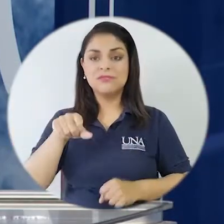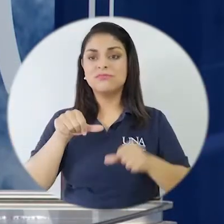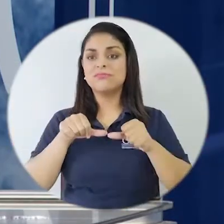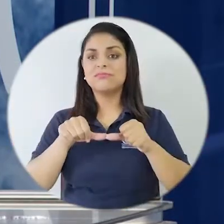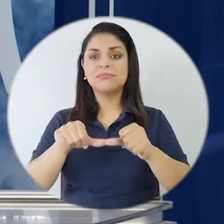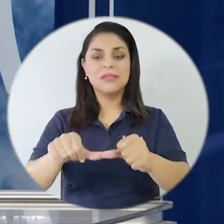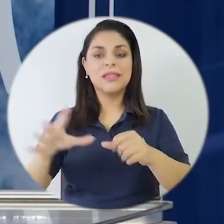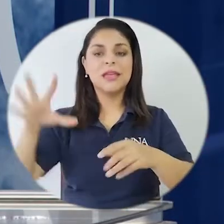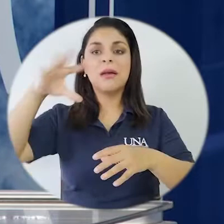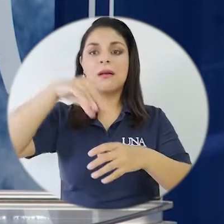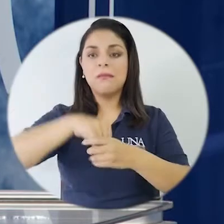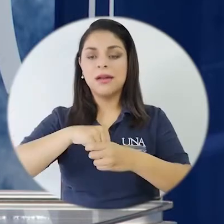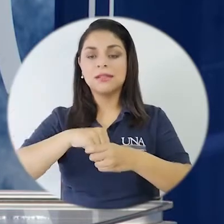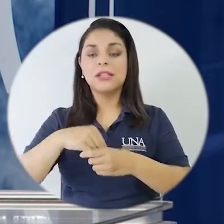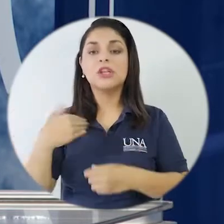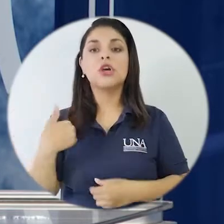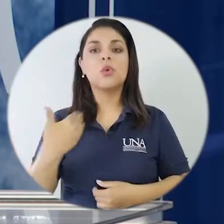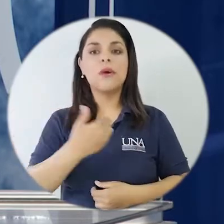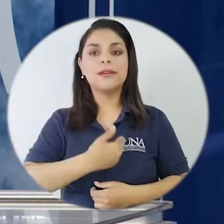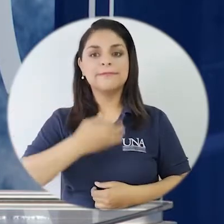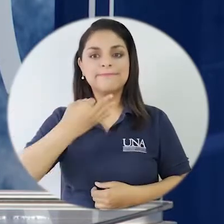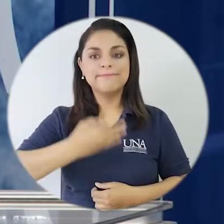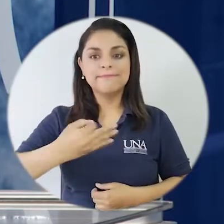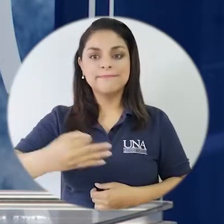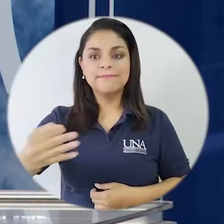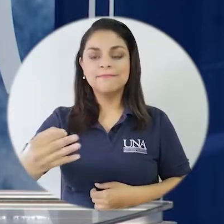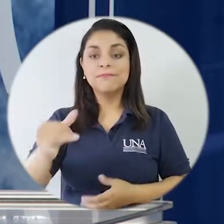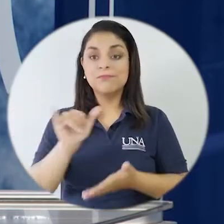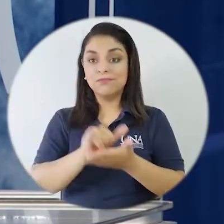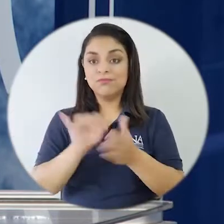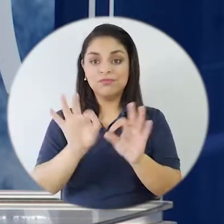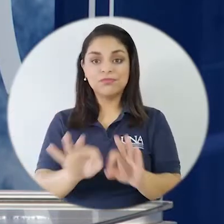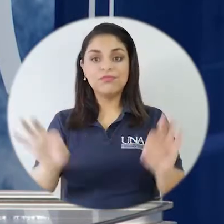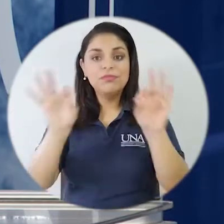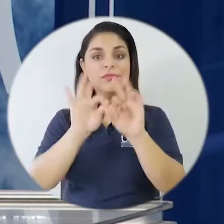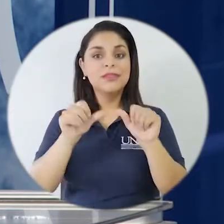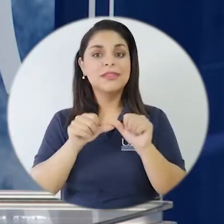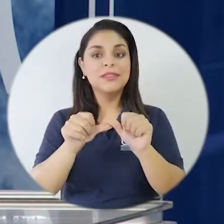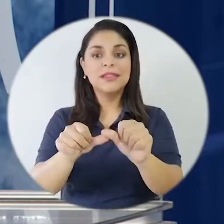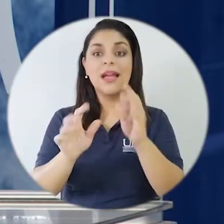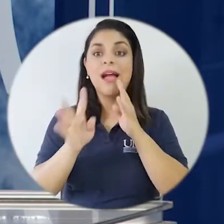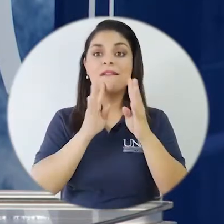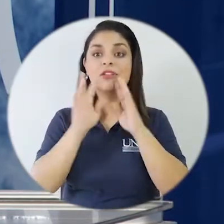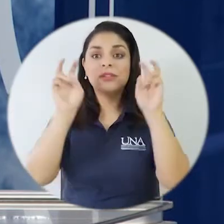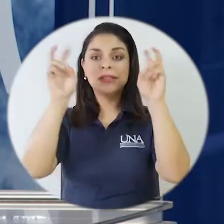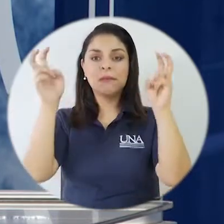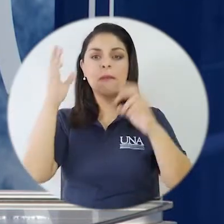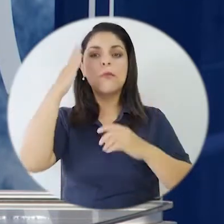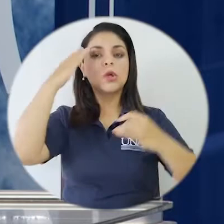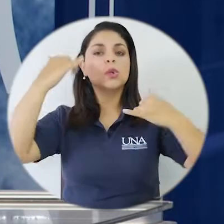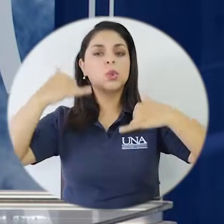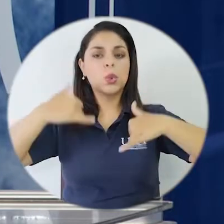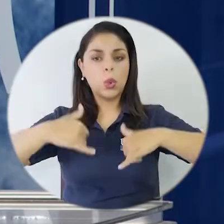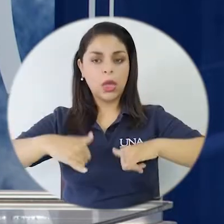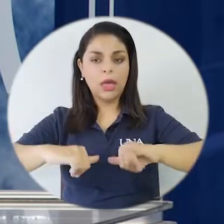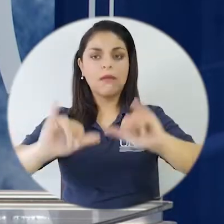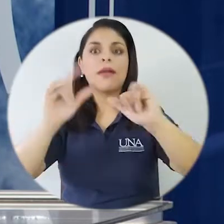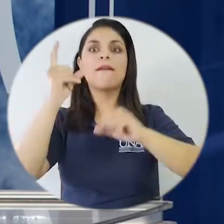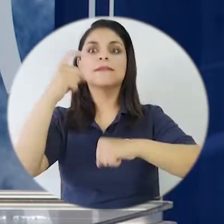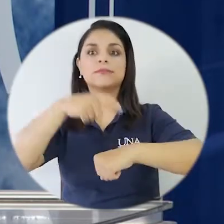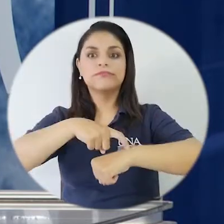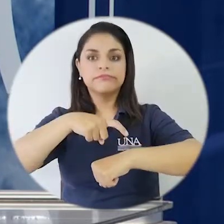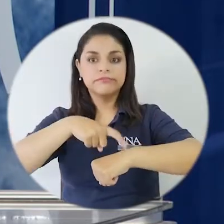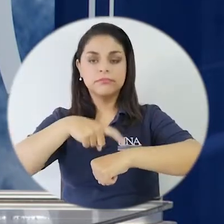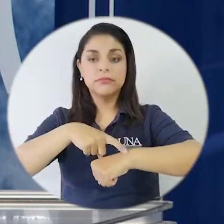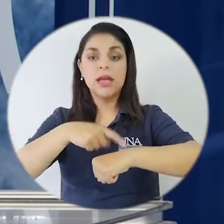sigue siendo parte de nuestro día a día. Por eso es importante seguir hablando sobre el tema porque nos va a acompañar por mucho tiempo más, porque